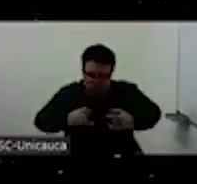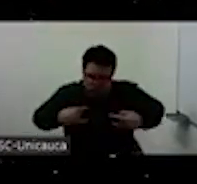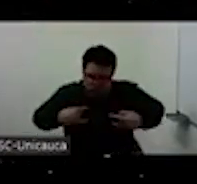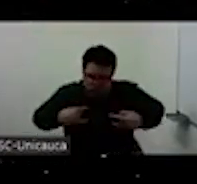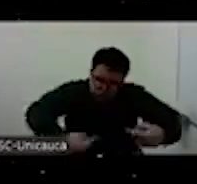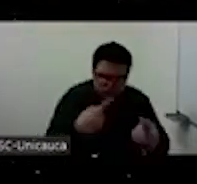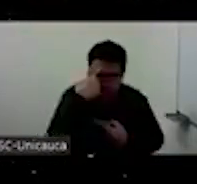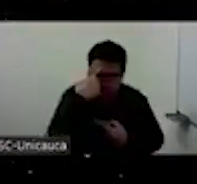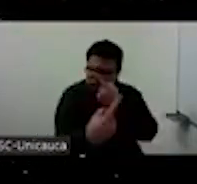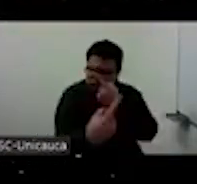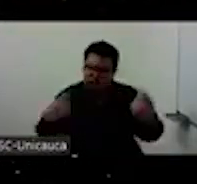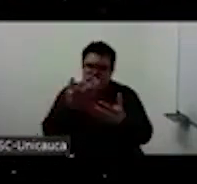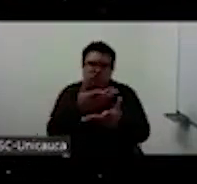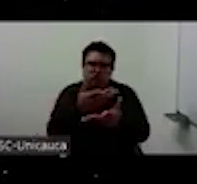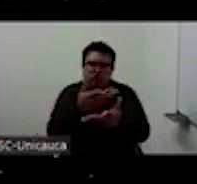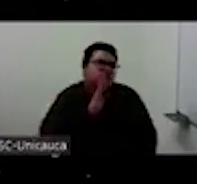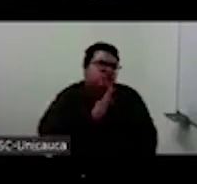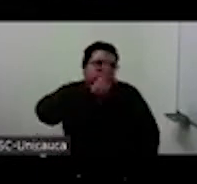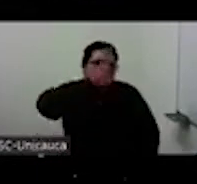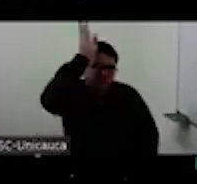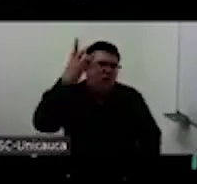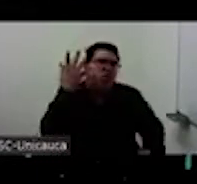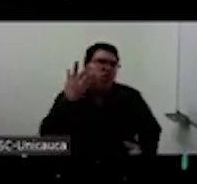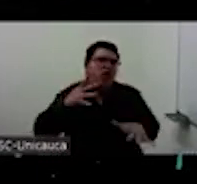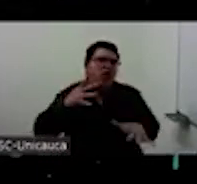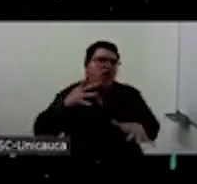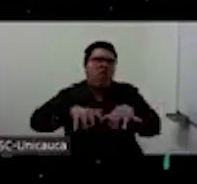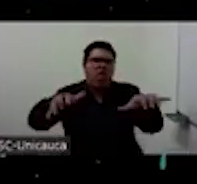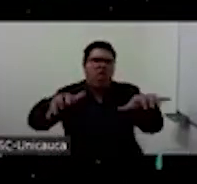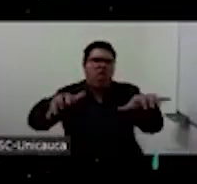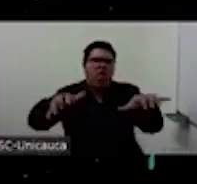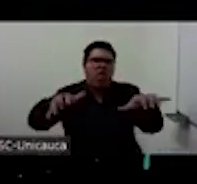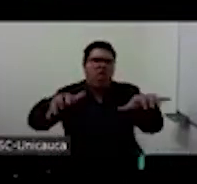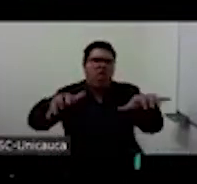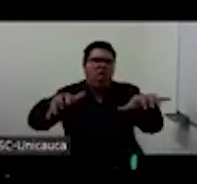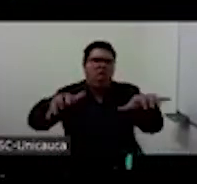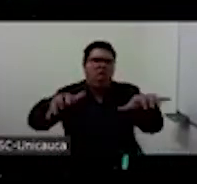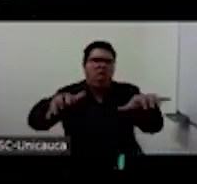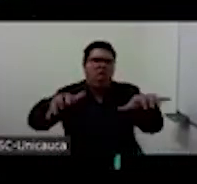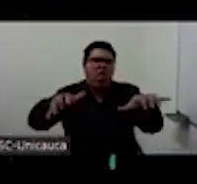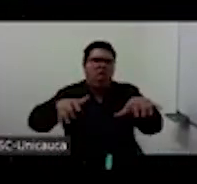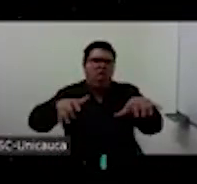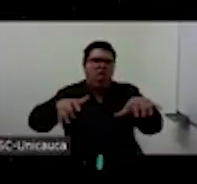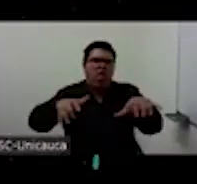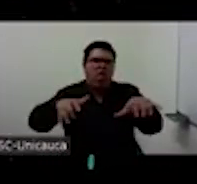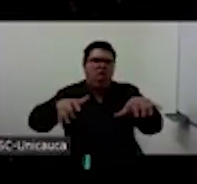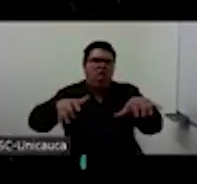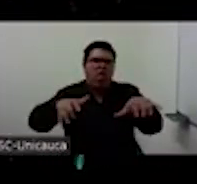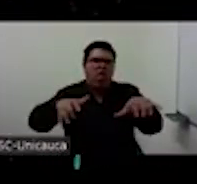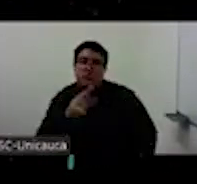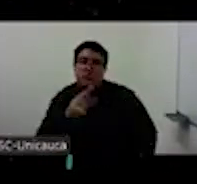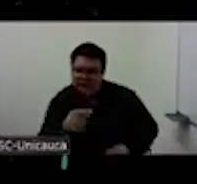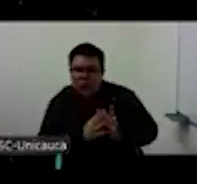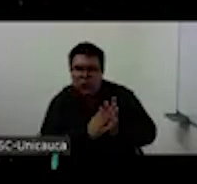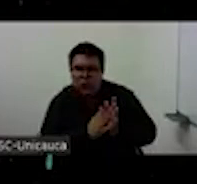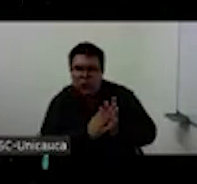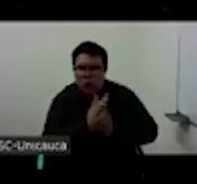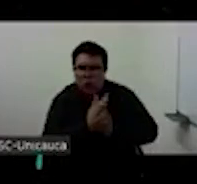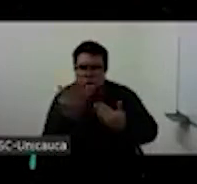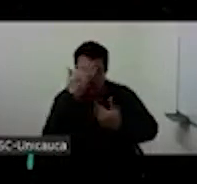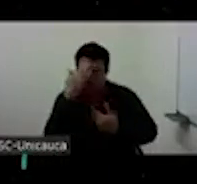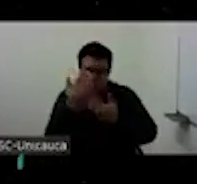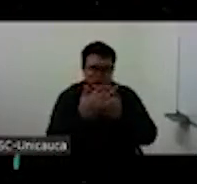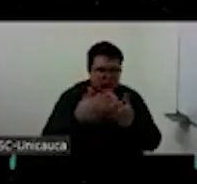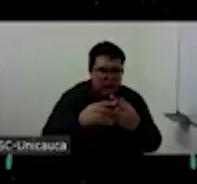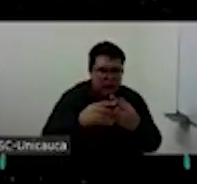la vida cotidiana en la comunidad. Para el indígena Nasa, la acción de tejer es una actividad de entrecruzar fibras